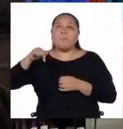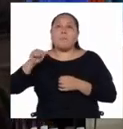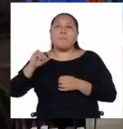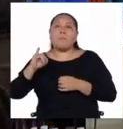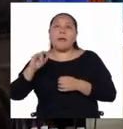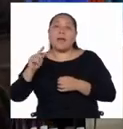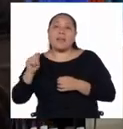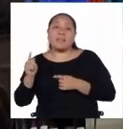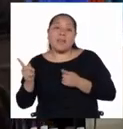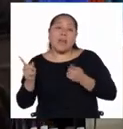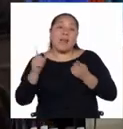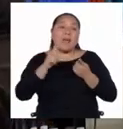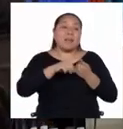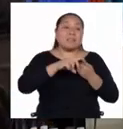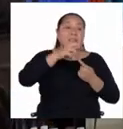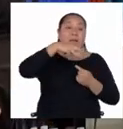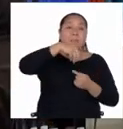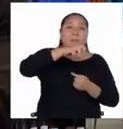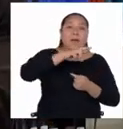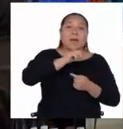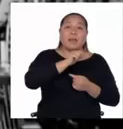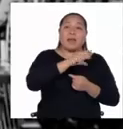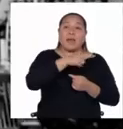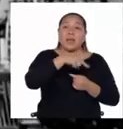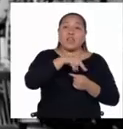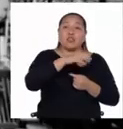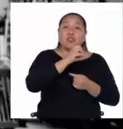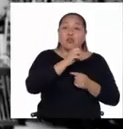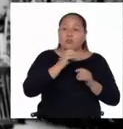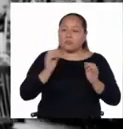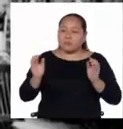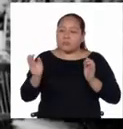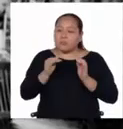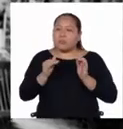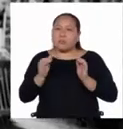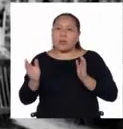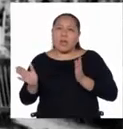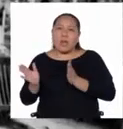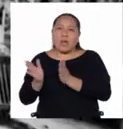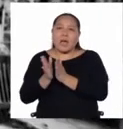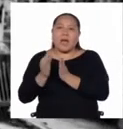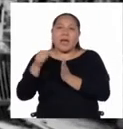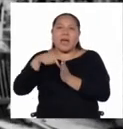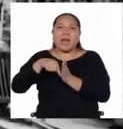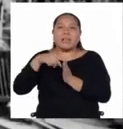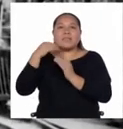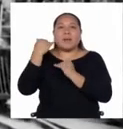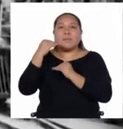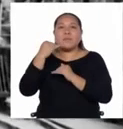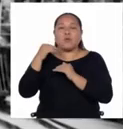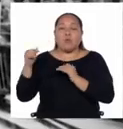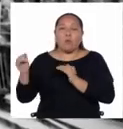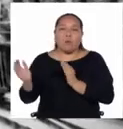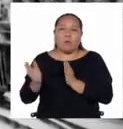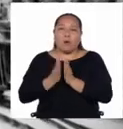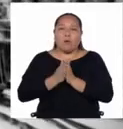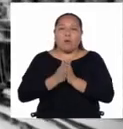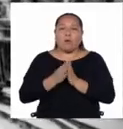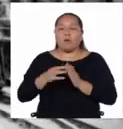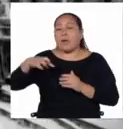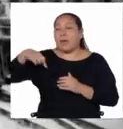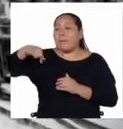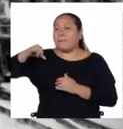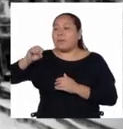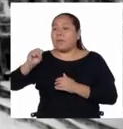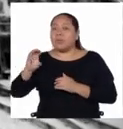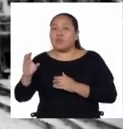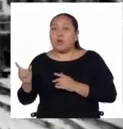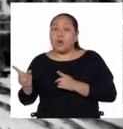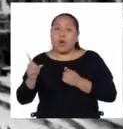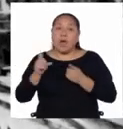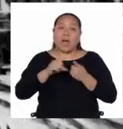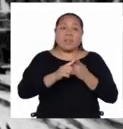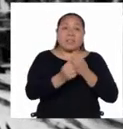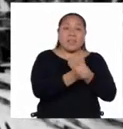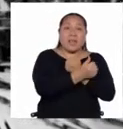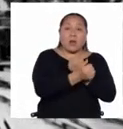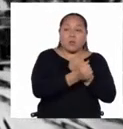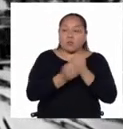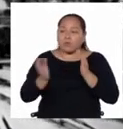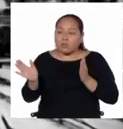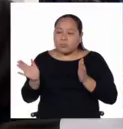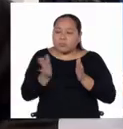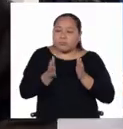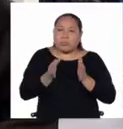al Marañón se había quedado en Piura. La de Pisco, que debía llegar hasta Ayacucho, se había quedado en